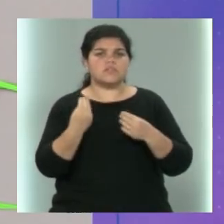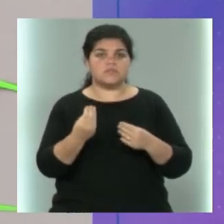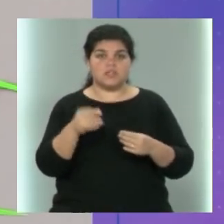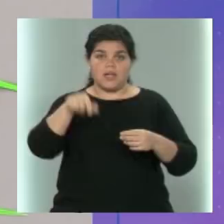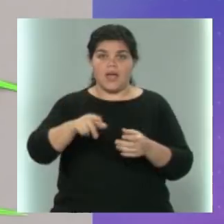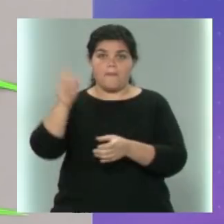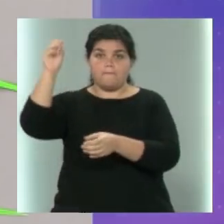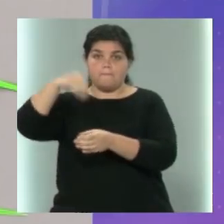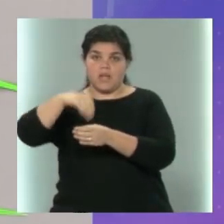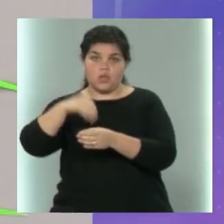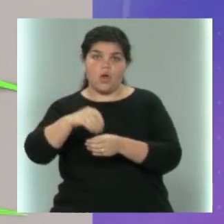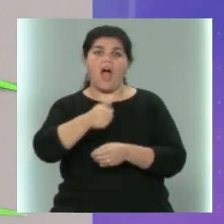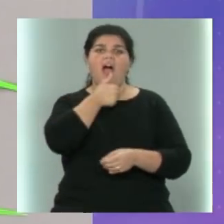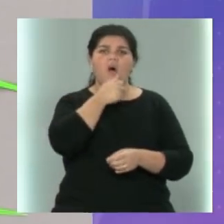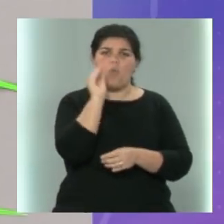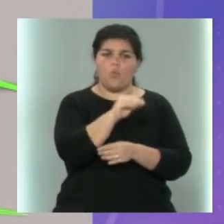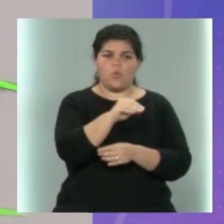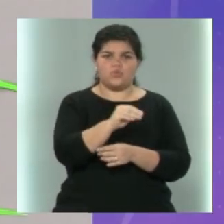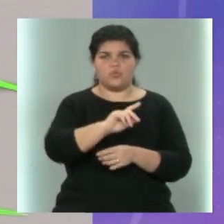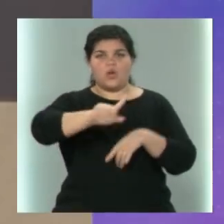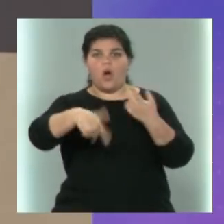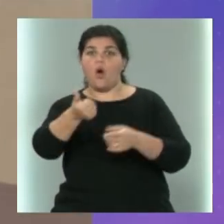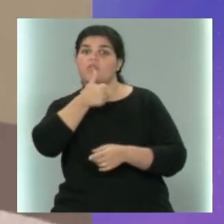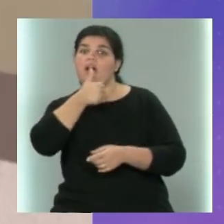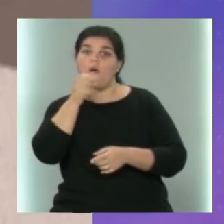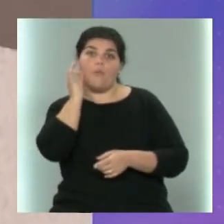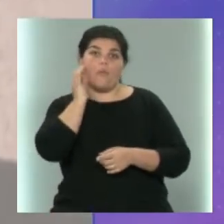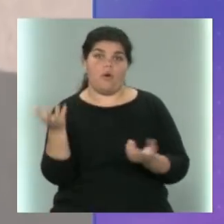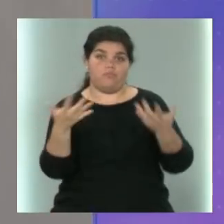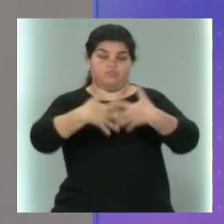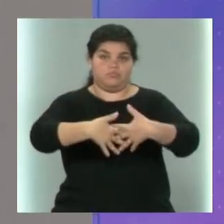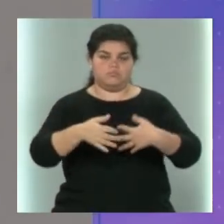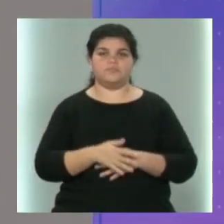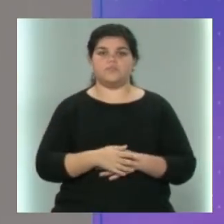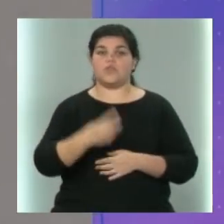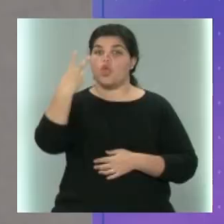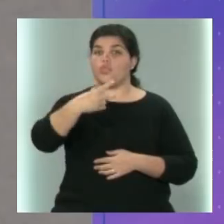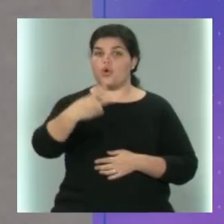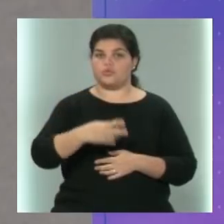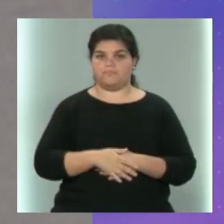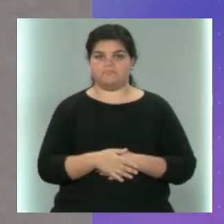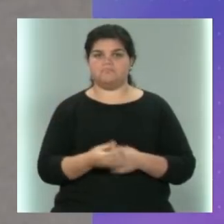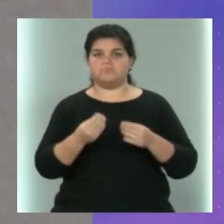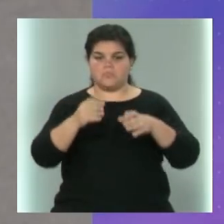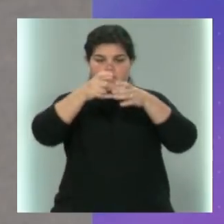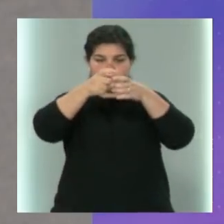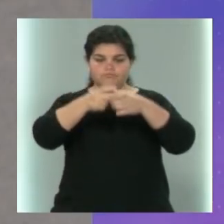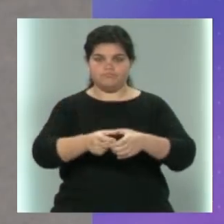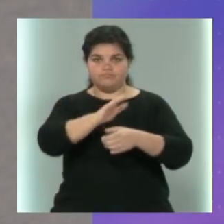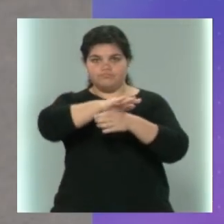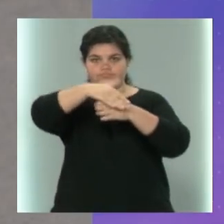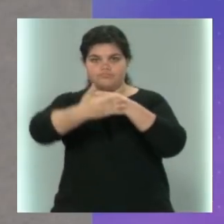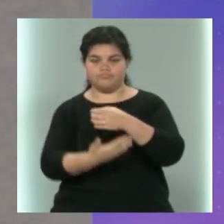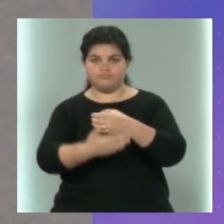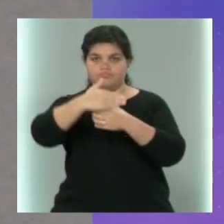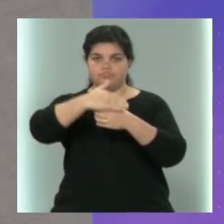de petróleo y el agua contaminada con otras fuentes de agua. Problema número 2. El casing, o sea, la capa de protección para la tubería, solo llega